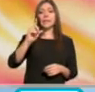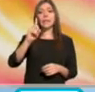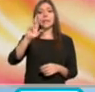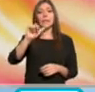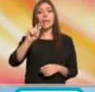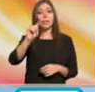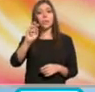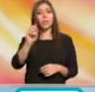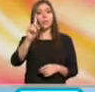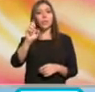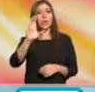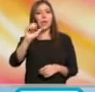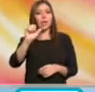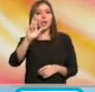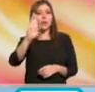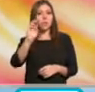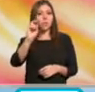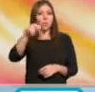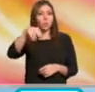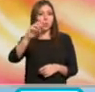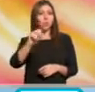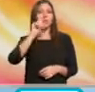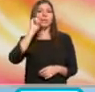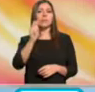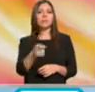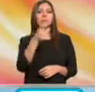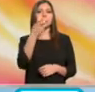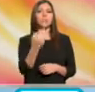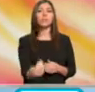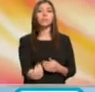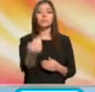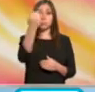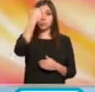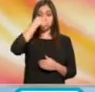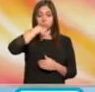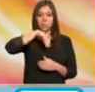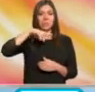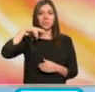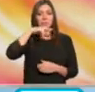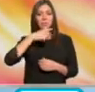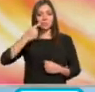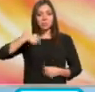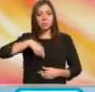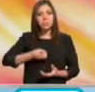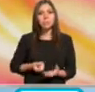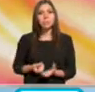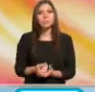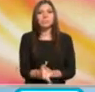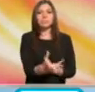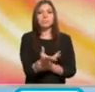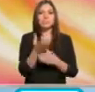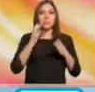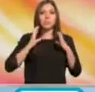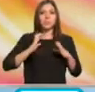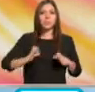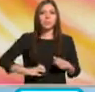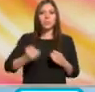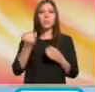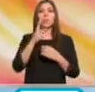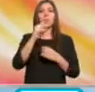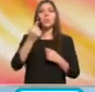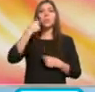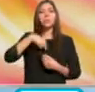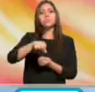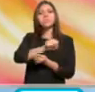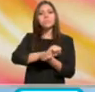Es, digamos, aquello que consumimos que como entra sale. Es aquella porción no digerible de los alimentos. Es aquello que como entra sale. ¿Y para qué